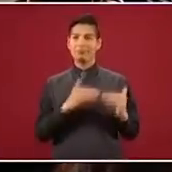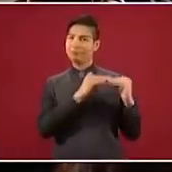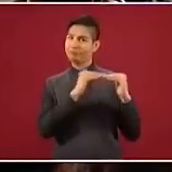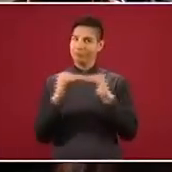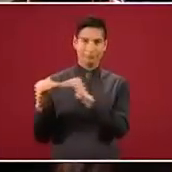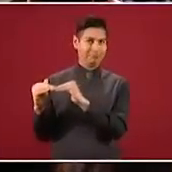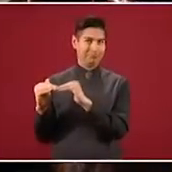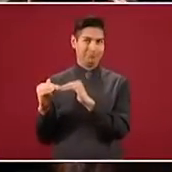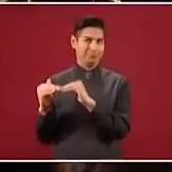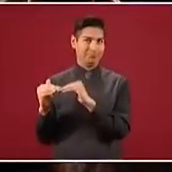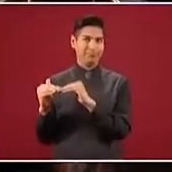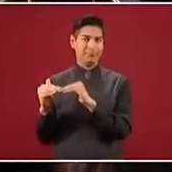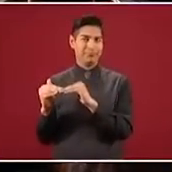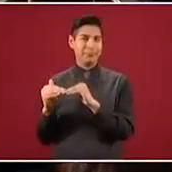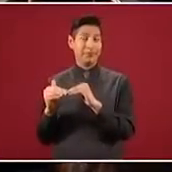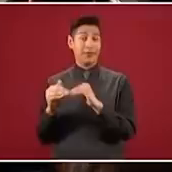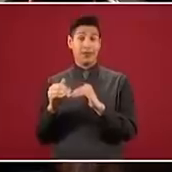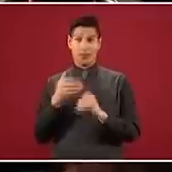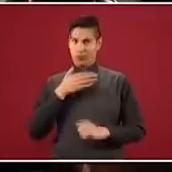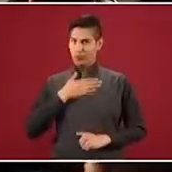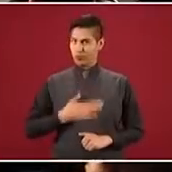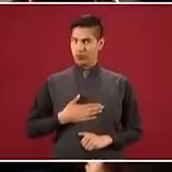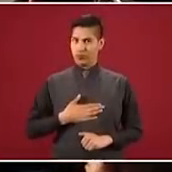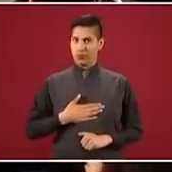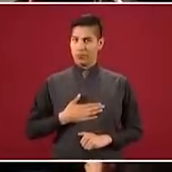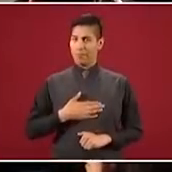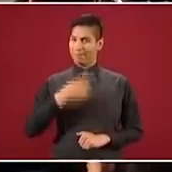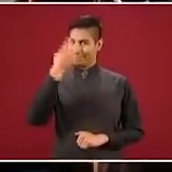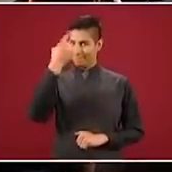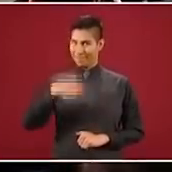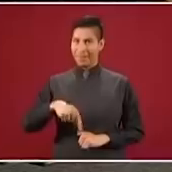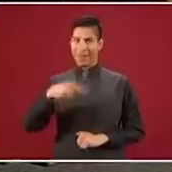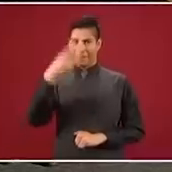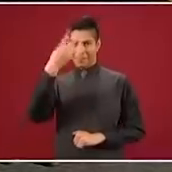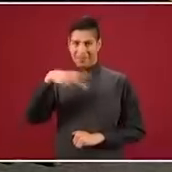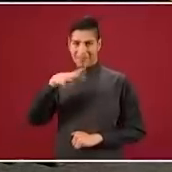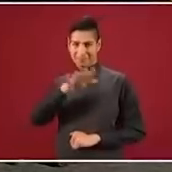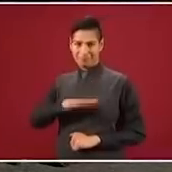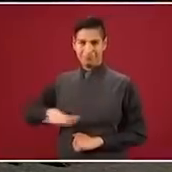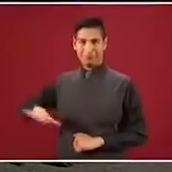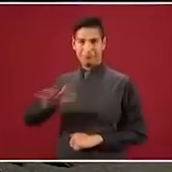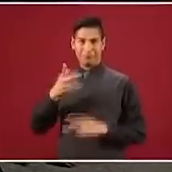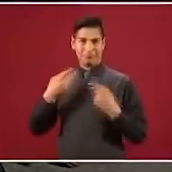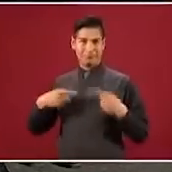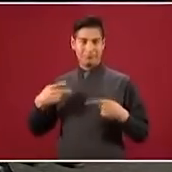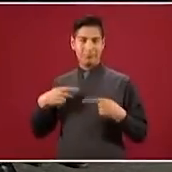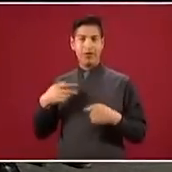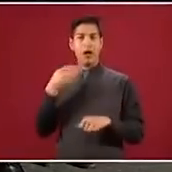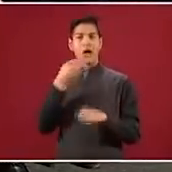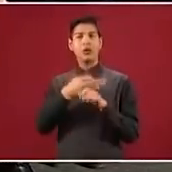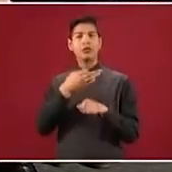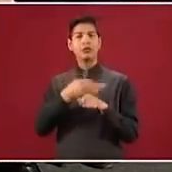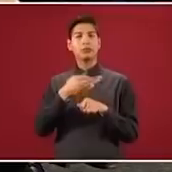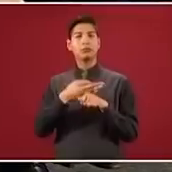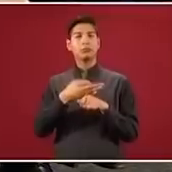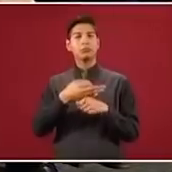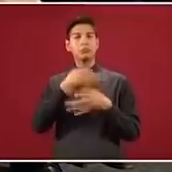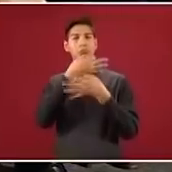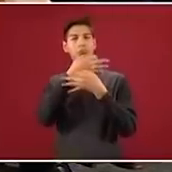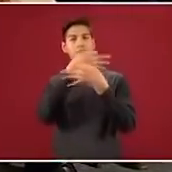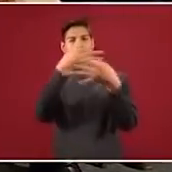equitativo, con justicia para nuestro pueblo. Vamos a